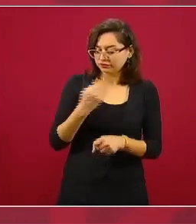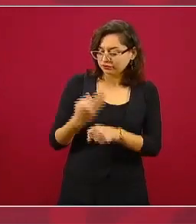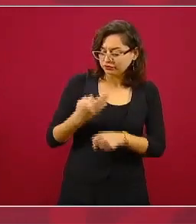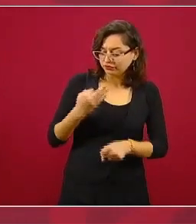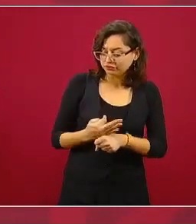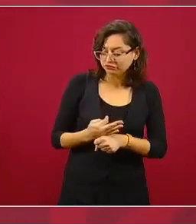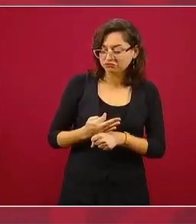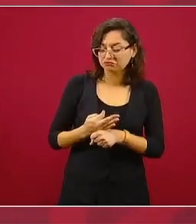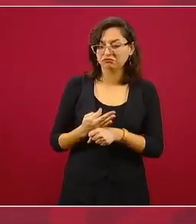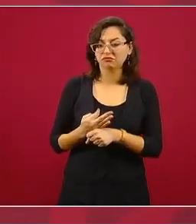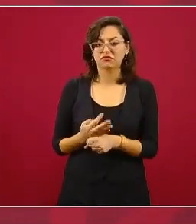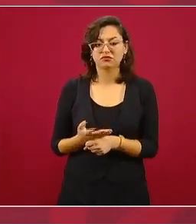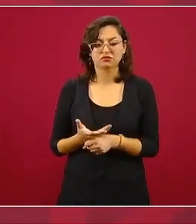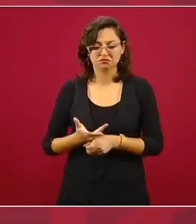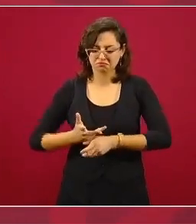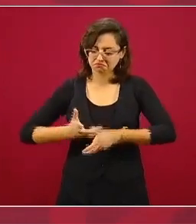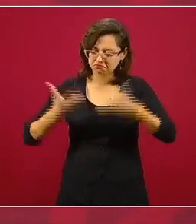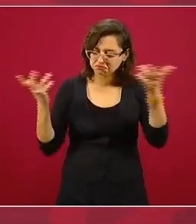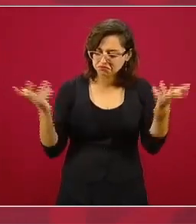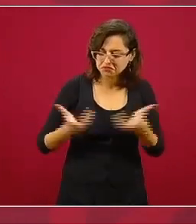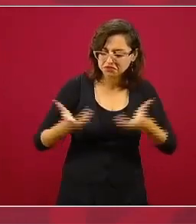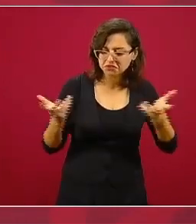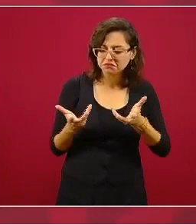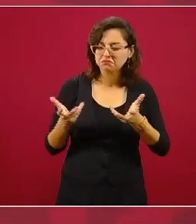es construyendo entre todos